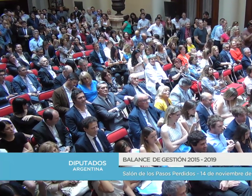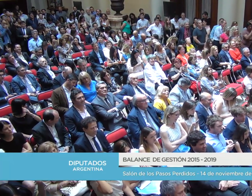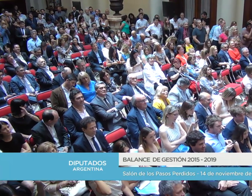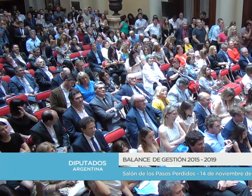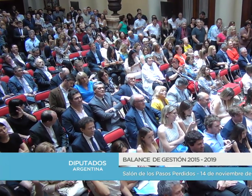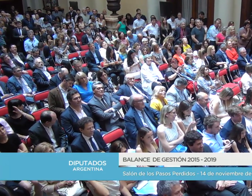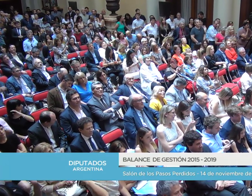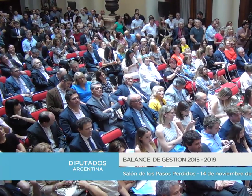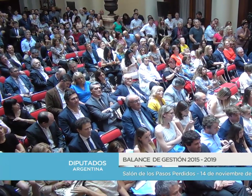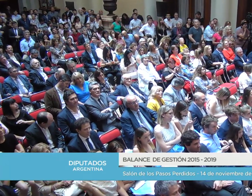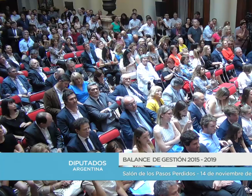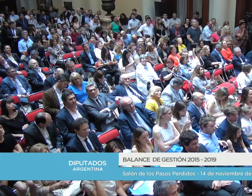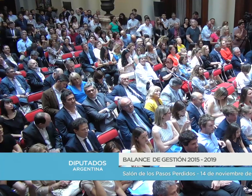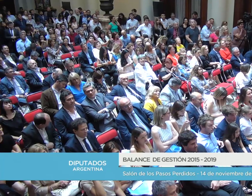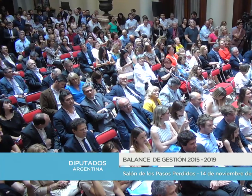Yo quiero agradecer.